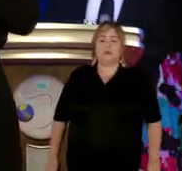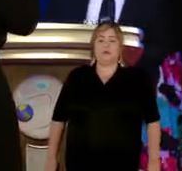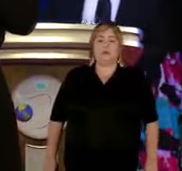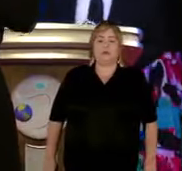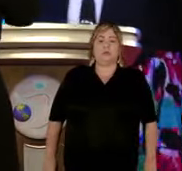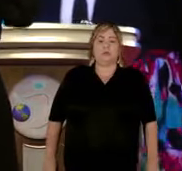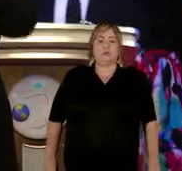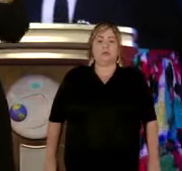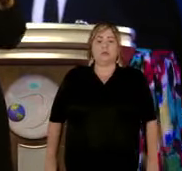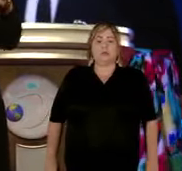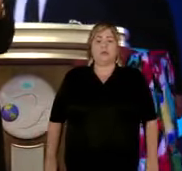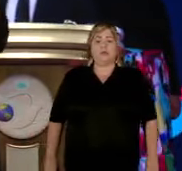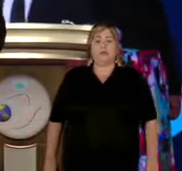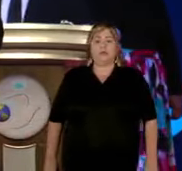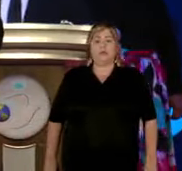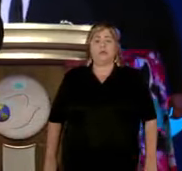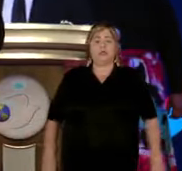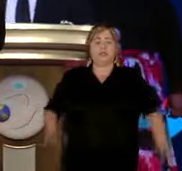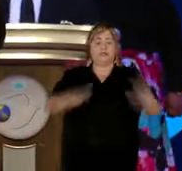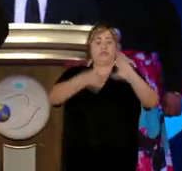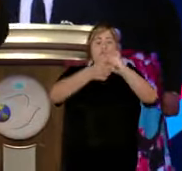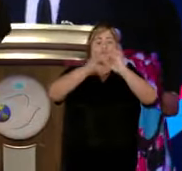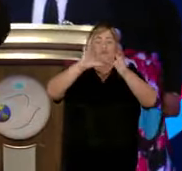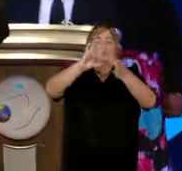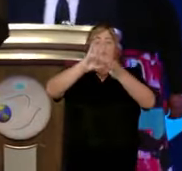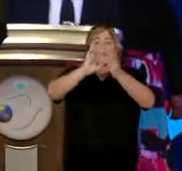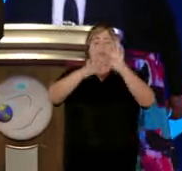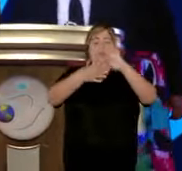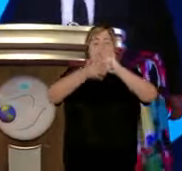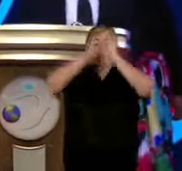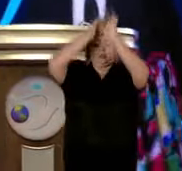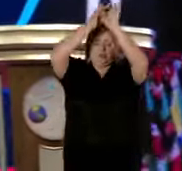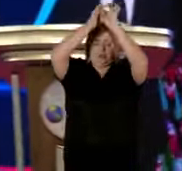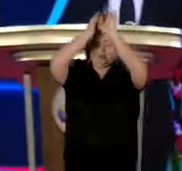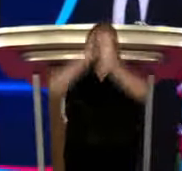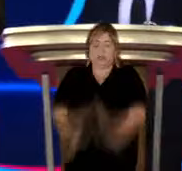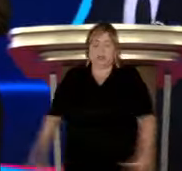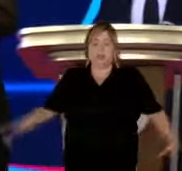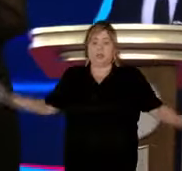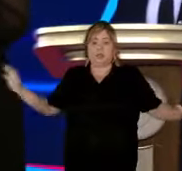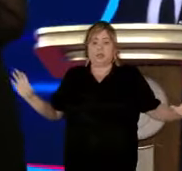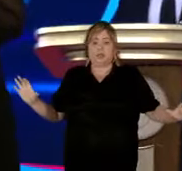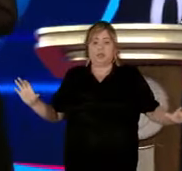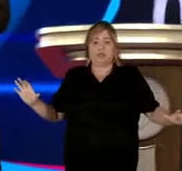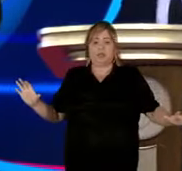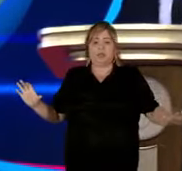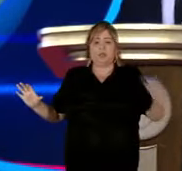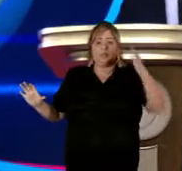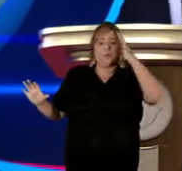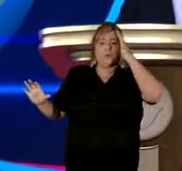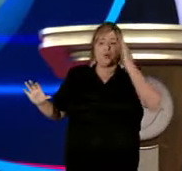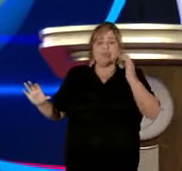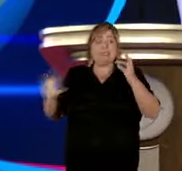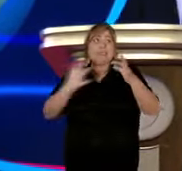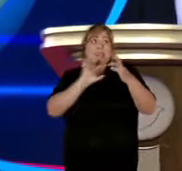Rotas fueron las cadenas que estaban